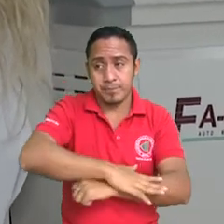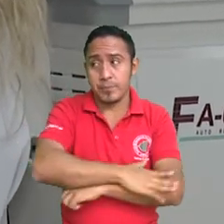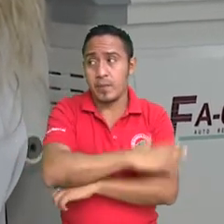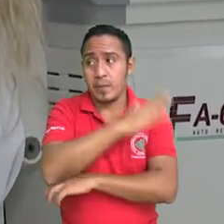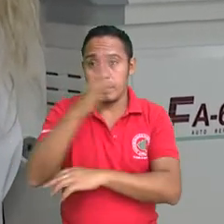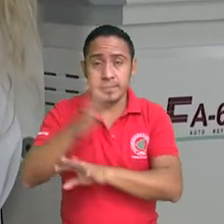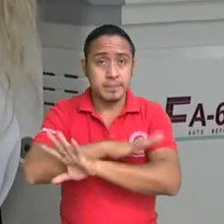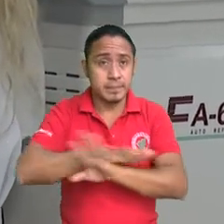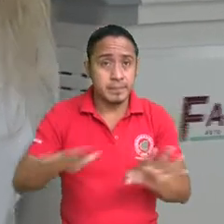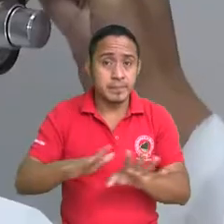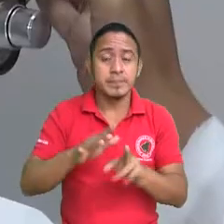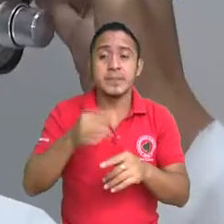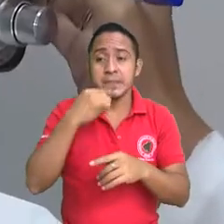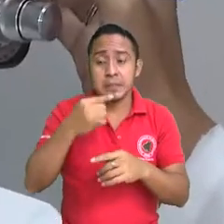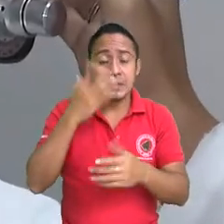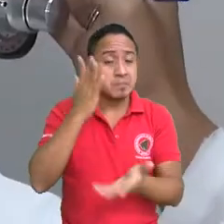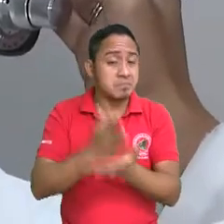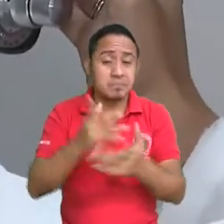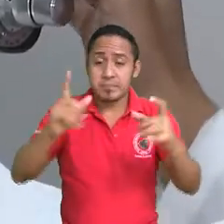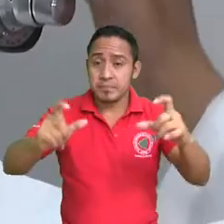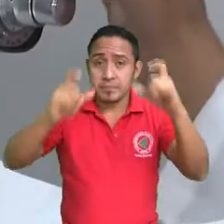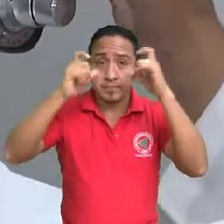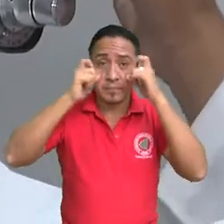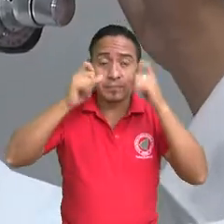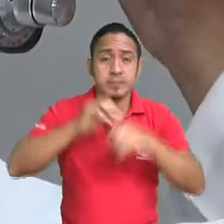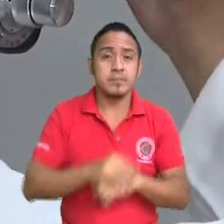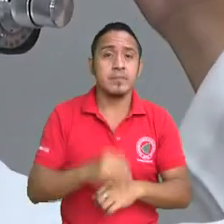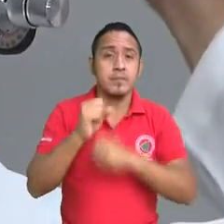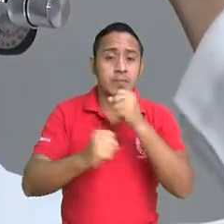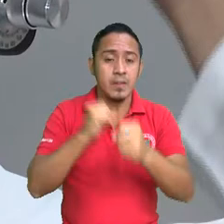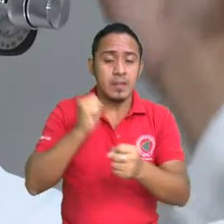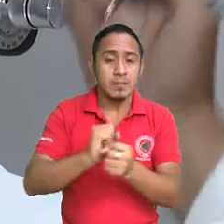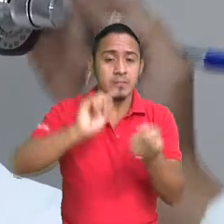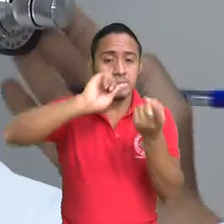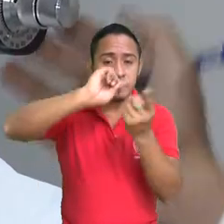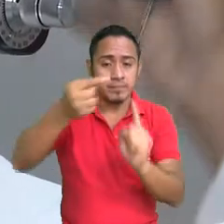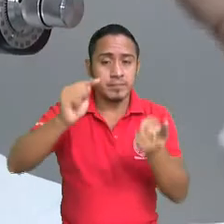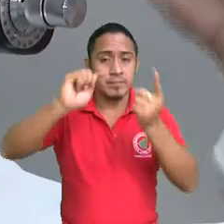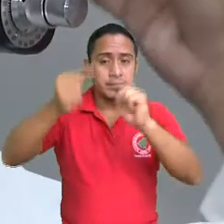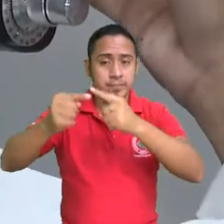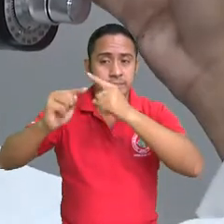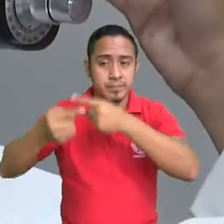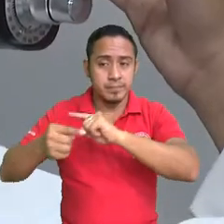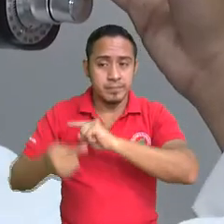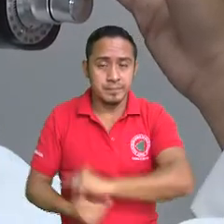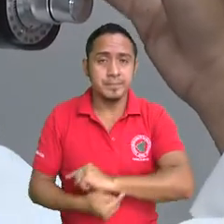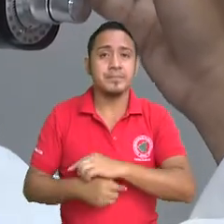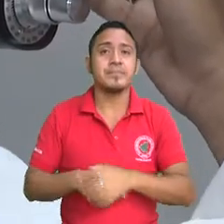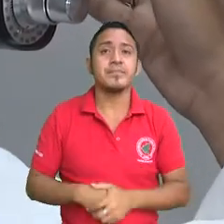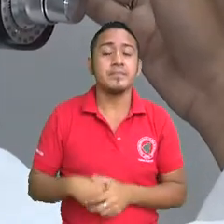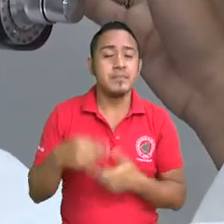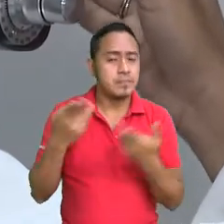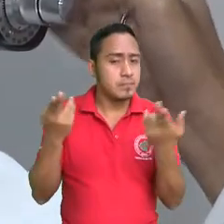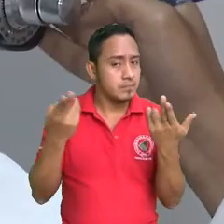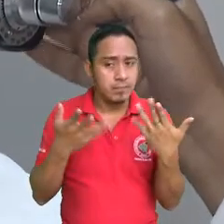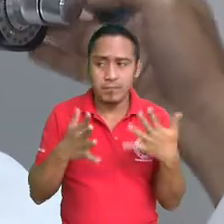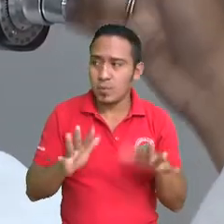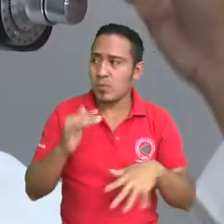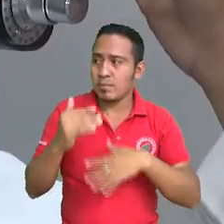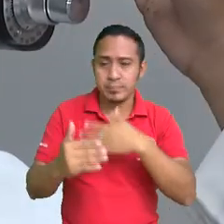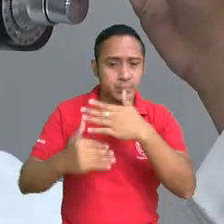Una vez indicado lo que son los lentes, cada año se tiene que hacer el cambio. Y como les referí, es normal que